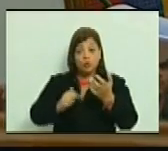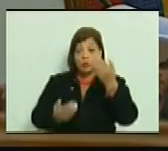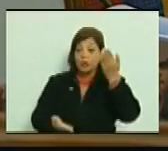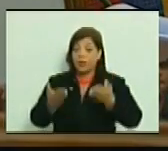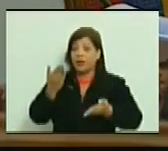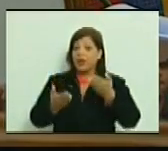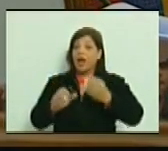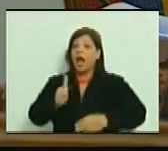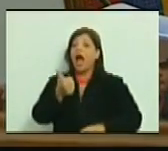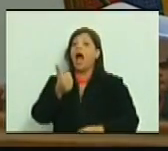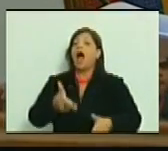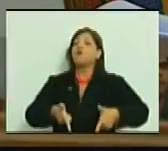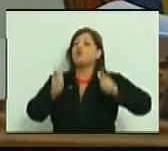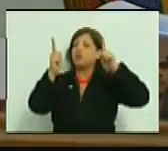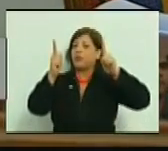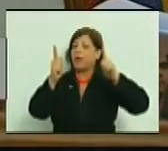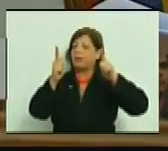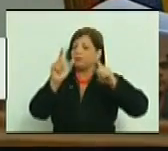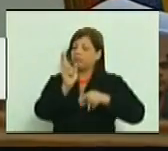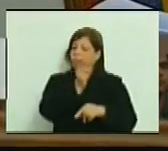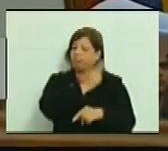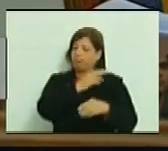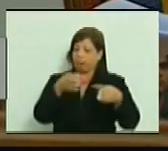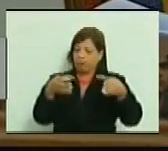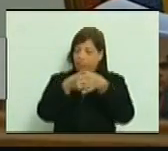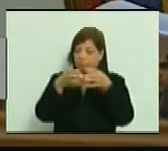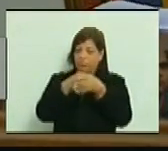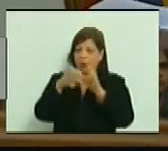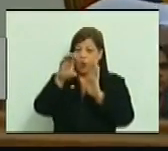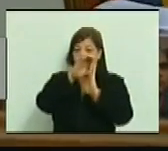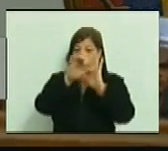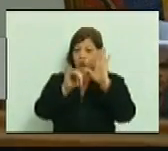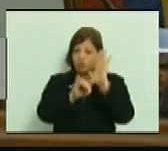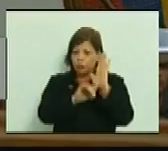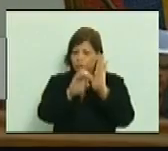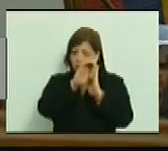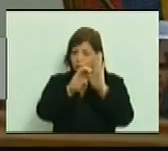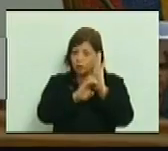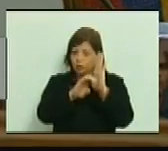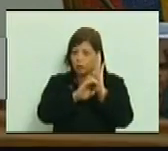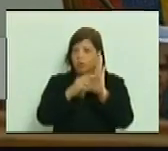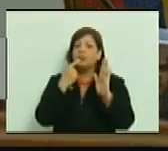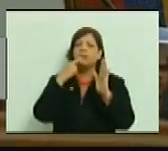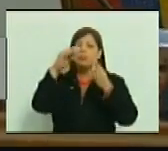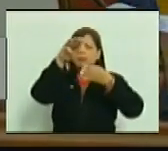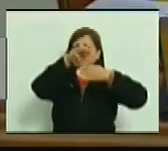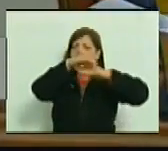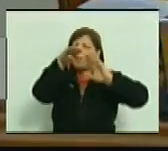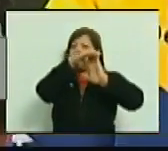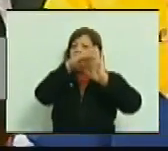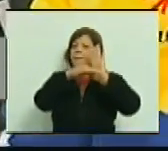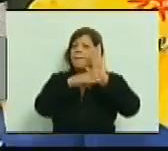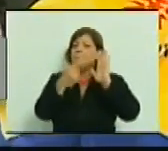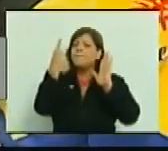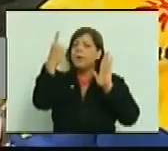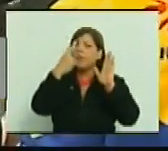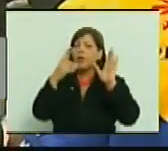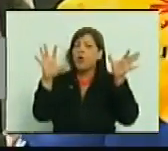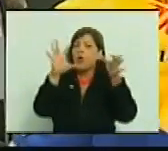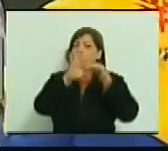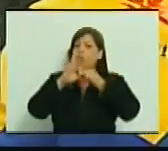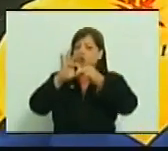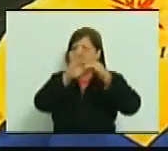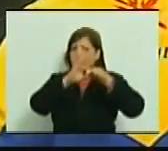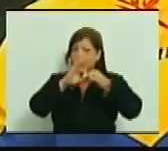máxima autoridad de conformidad con lo dispuesto en esta ley constitucional, atendiendo a los siguientes principios. Primero, unidad de